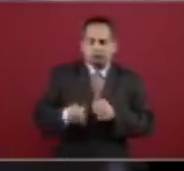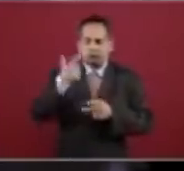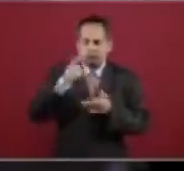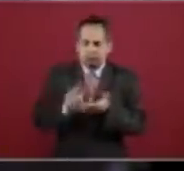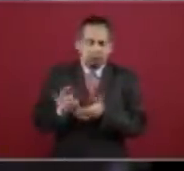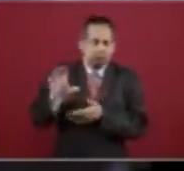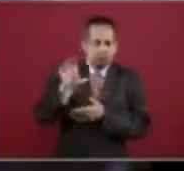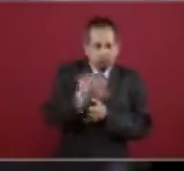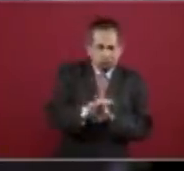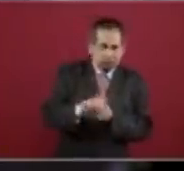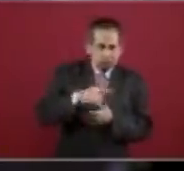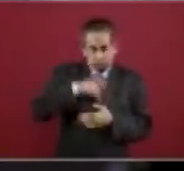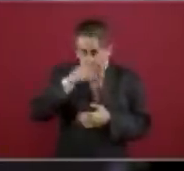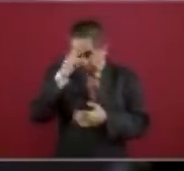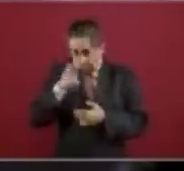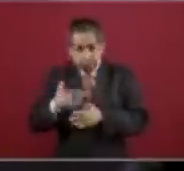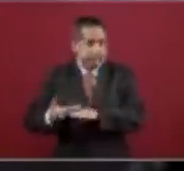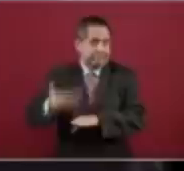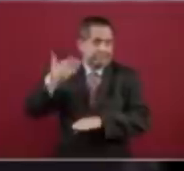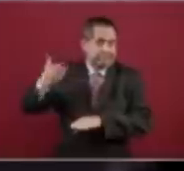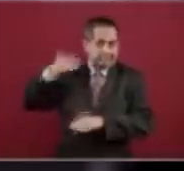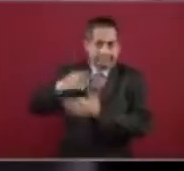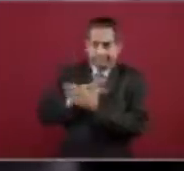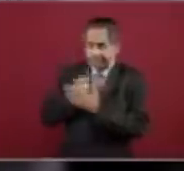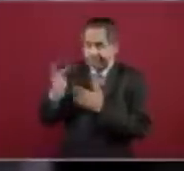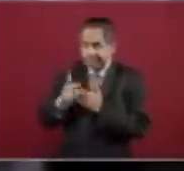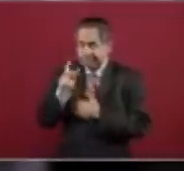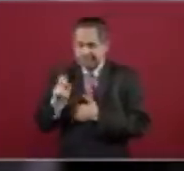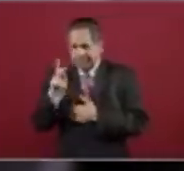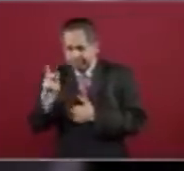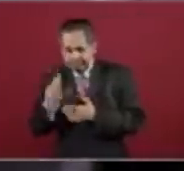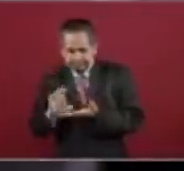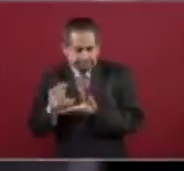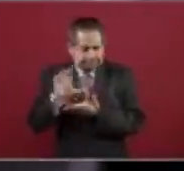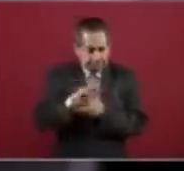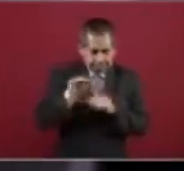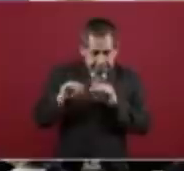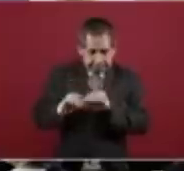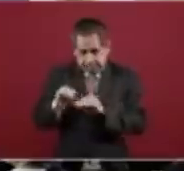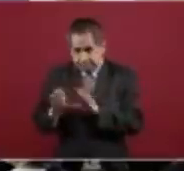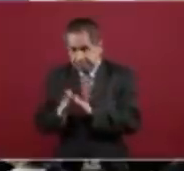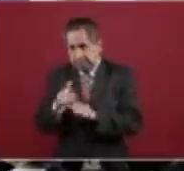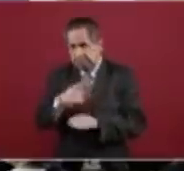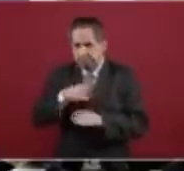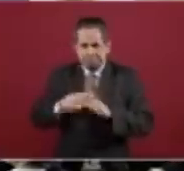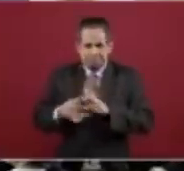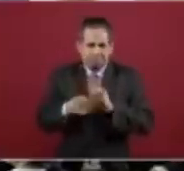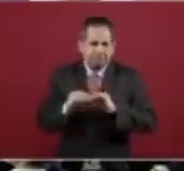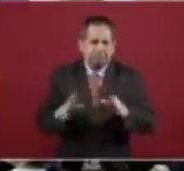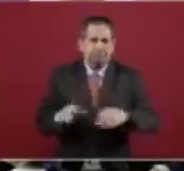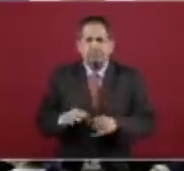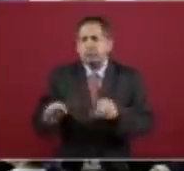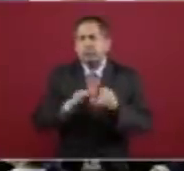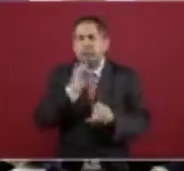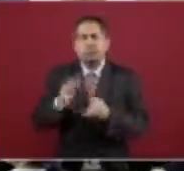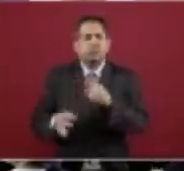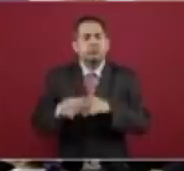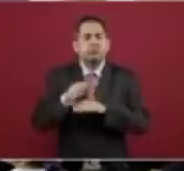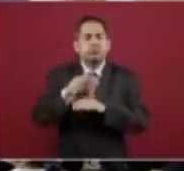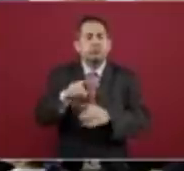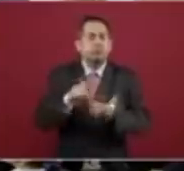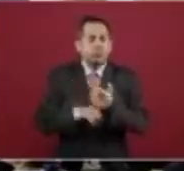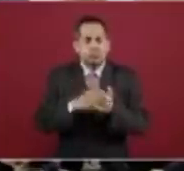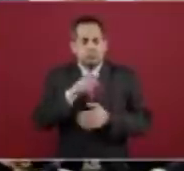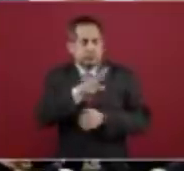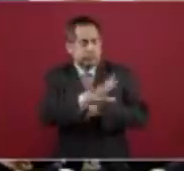estaba ya previsto en el PEF o no? Y si podrían tener esa información. Y por último, en cuanto a la conservación